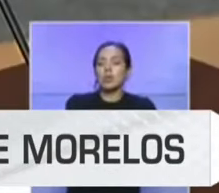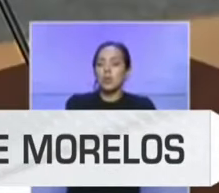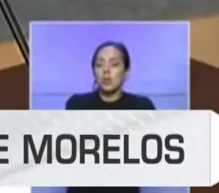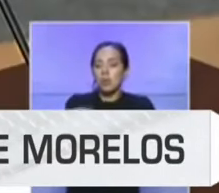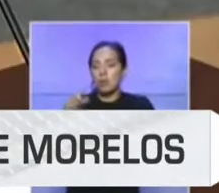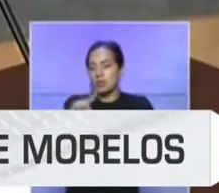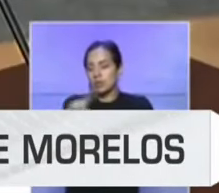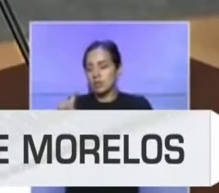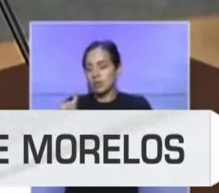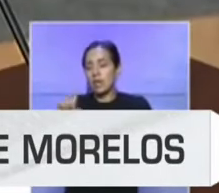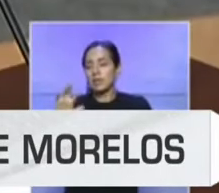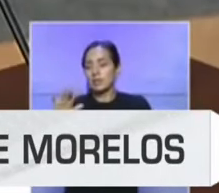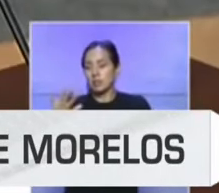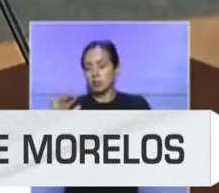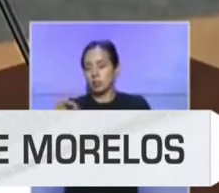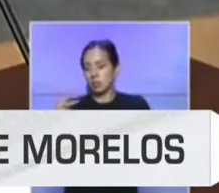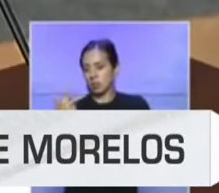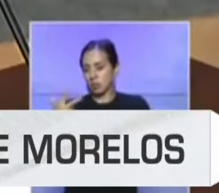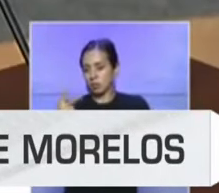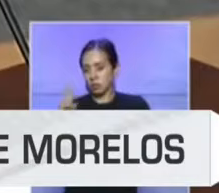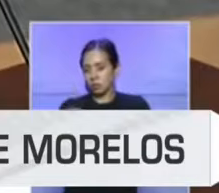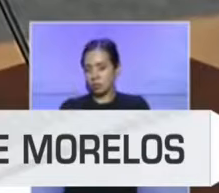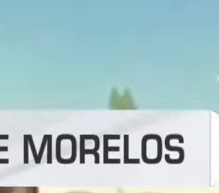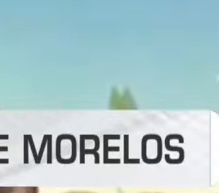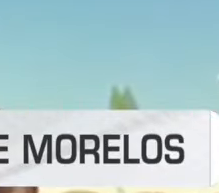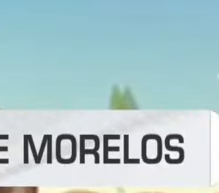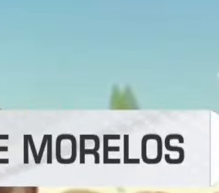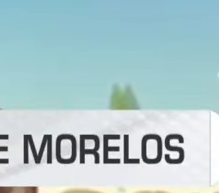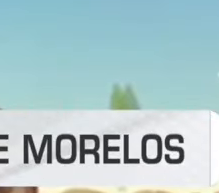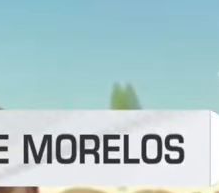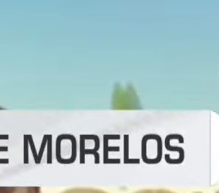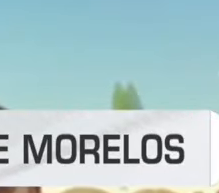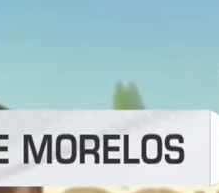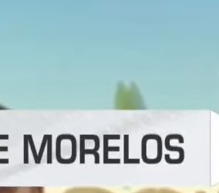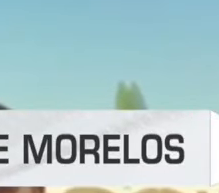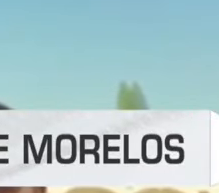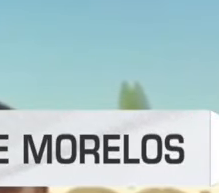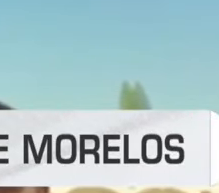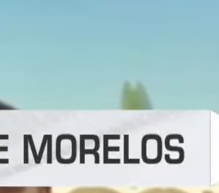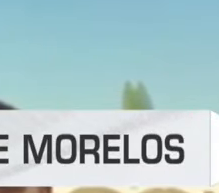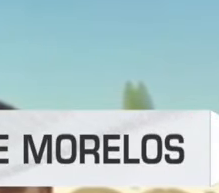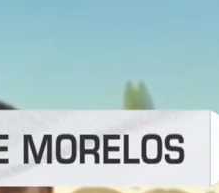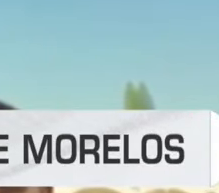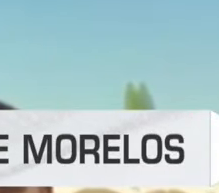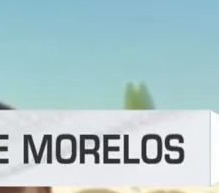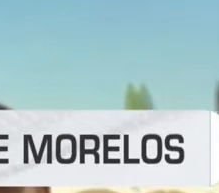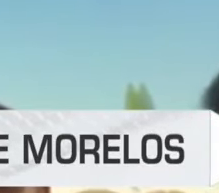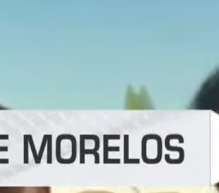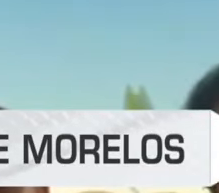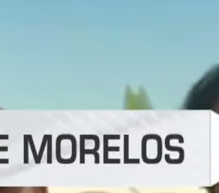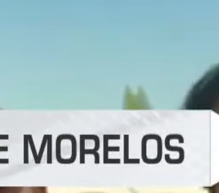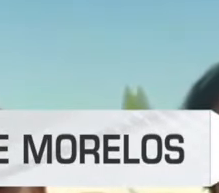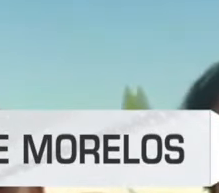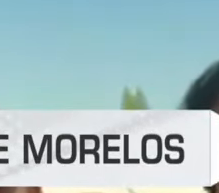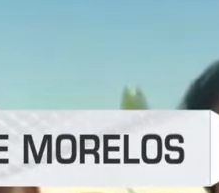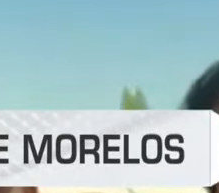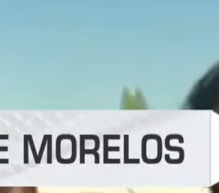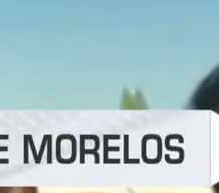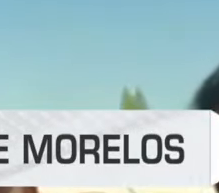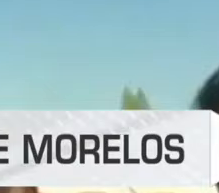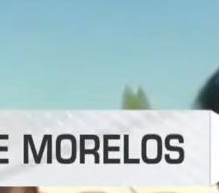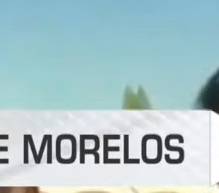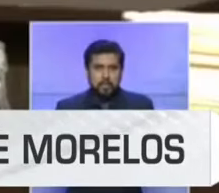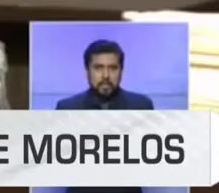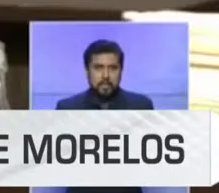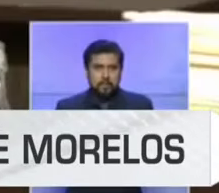coalición sigamos asendo historia pero que tiene que renunciar al cargo de gobernador de Morelos A ver cuál es el problema